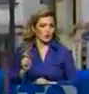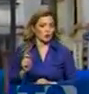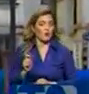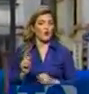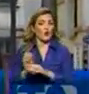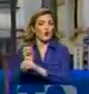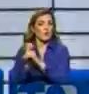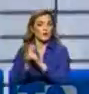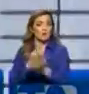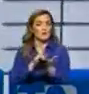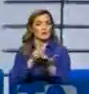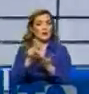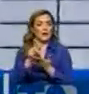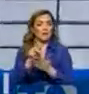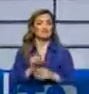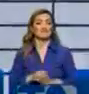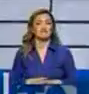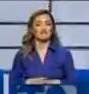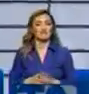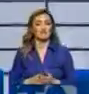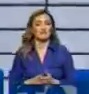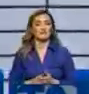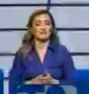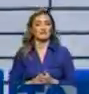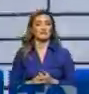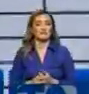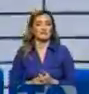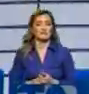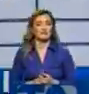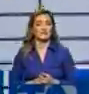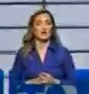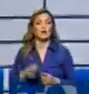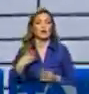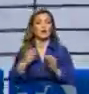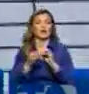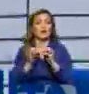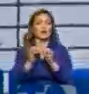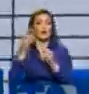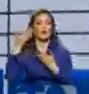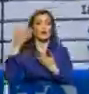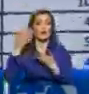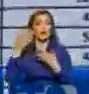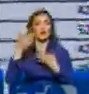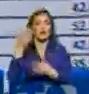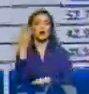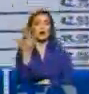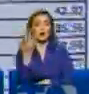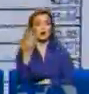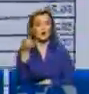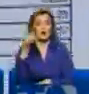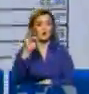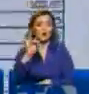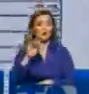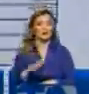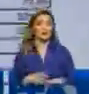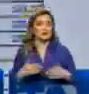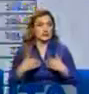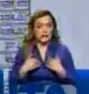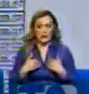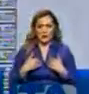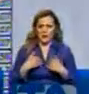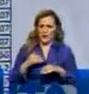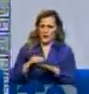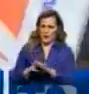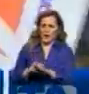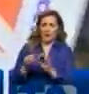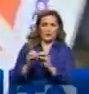a los funcionarios, supuestamente para el movimiento indígena Pachakutik en Cayambe. Si es que uno no es simpatizante, si uno no